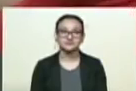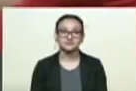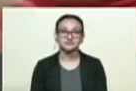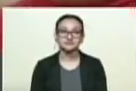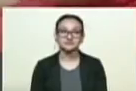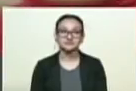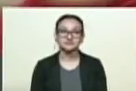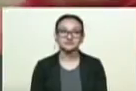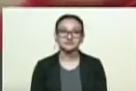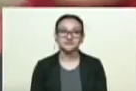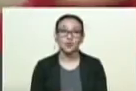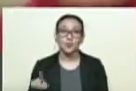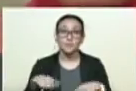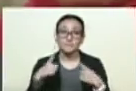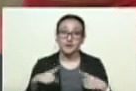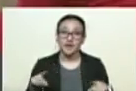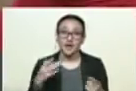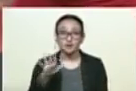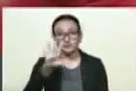Cristal.